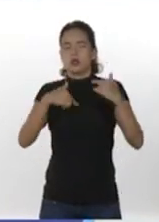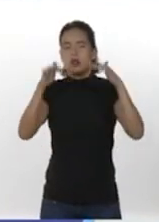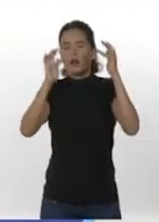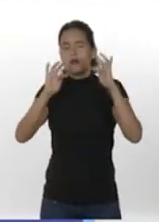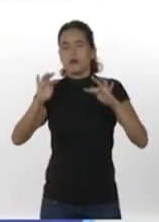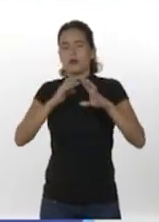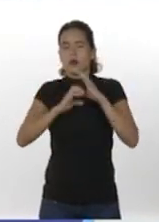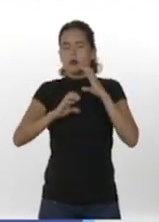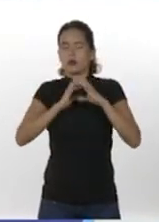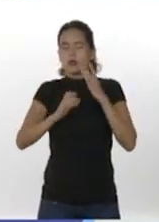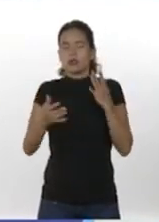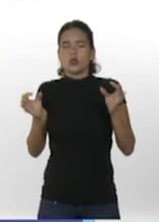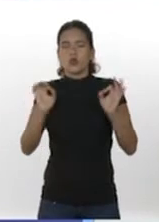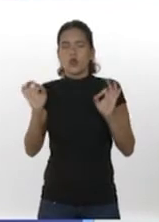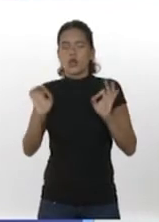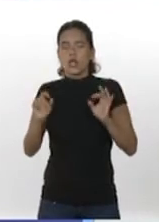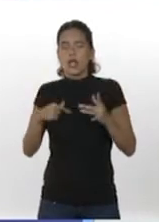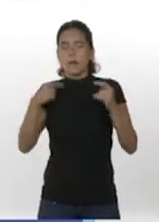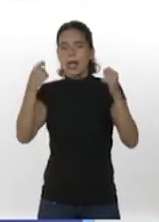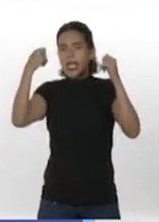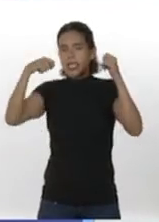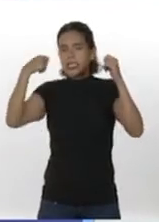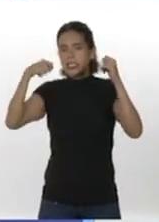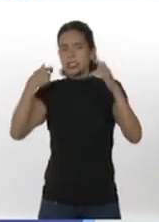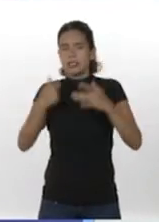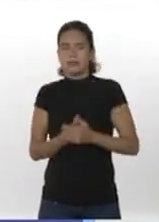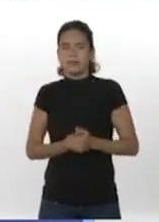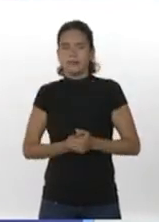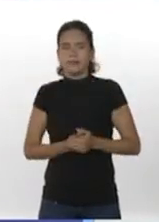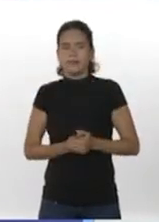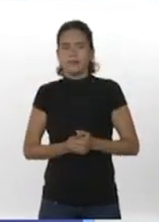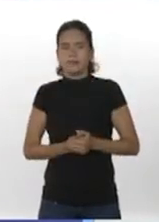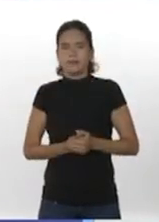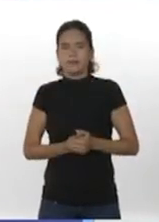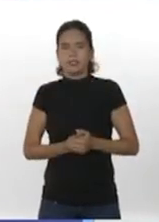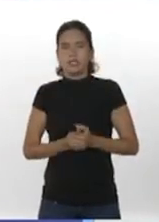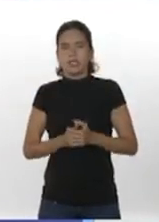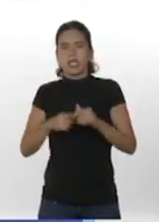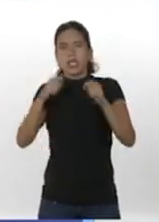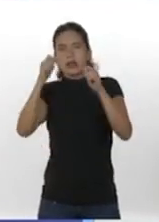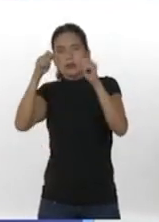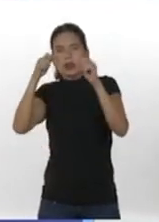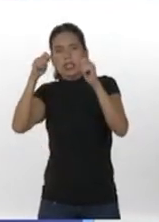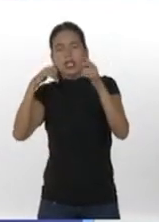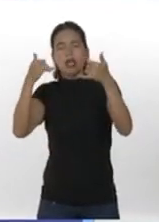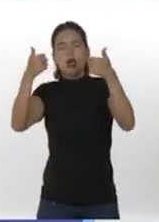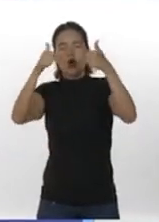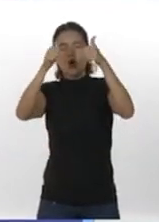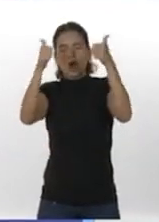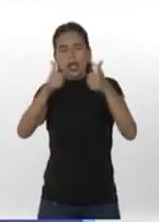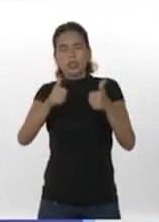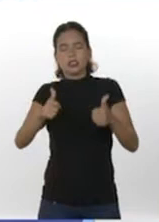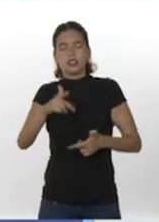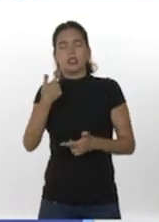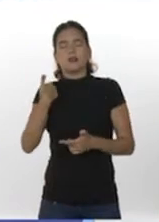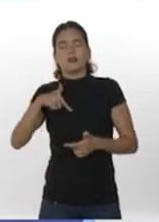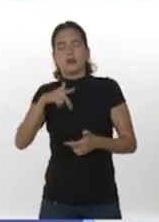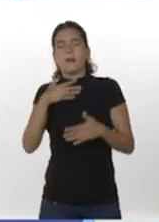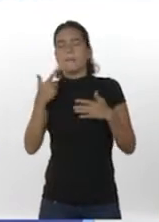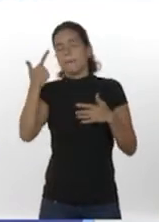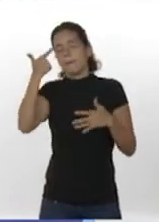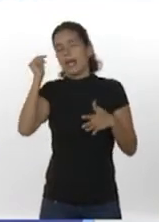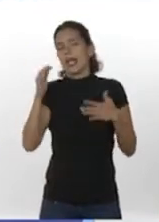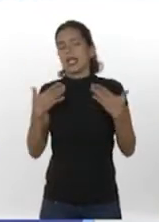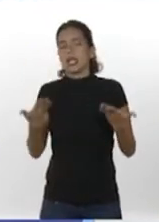en lo que son los medios de comunicación, no solamente el cine y el videoarte, debemos